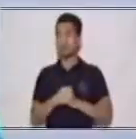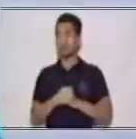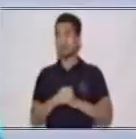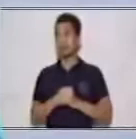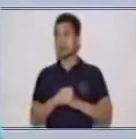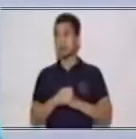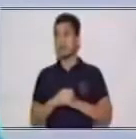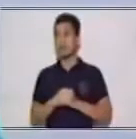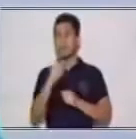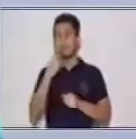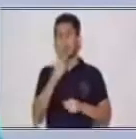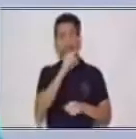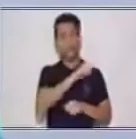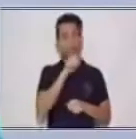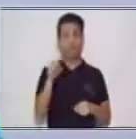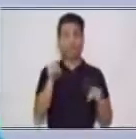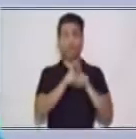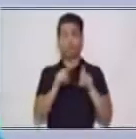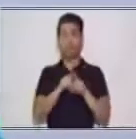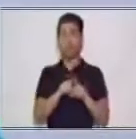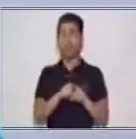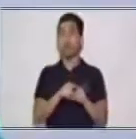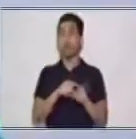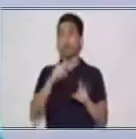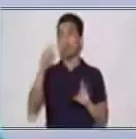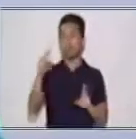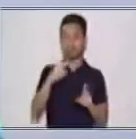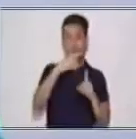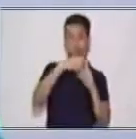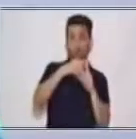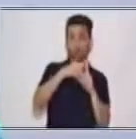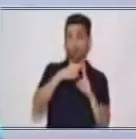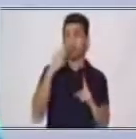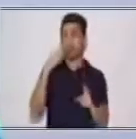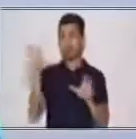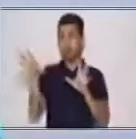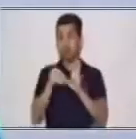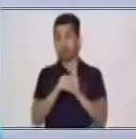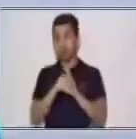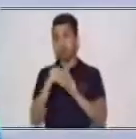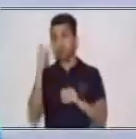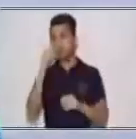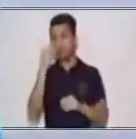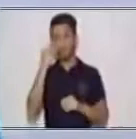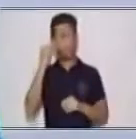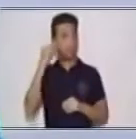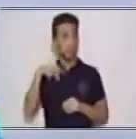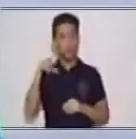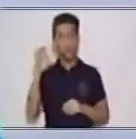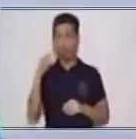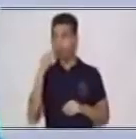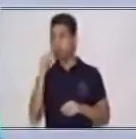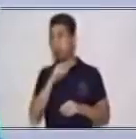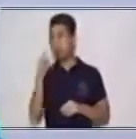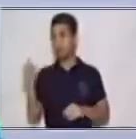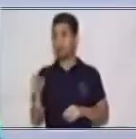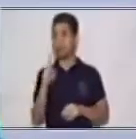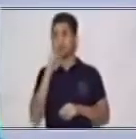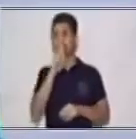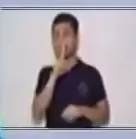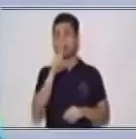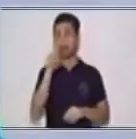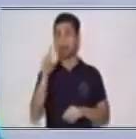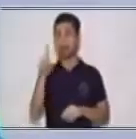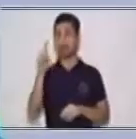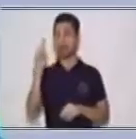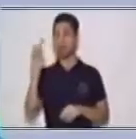Operamos signos iguales, los sumamos y copiamos nuestro signo menos y estaríamos obteniendo que son 103. Entonces, ahora